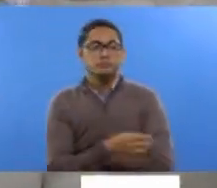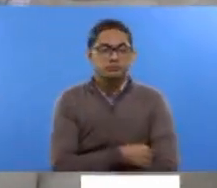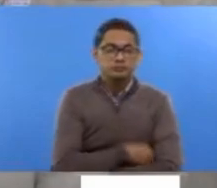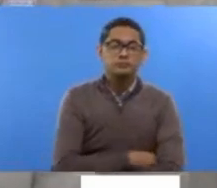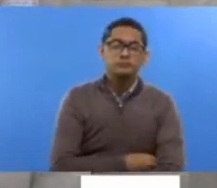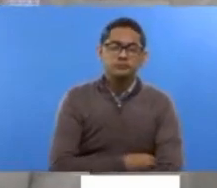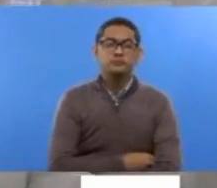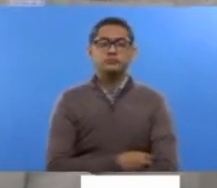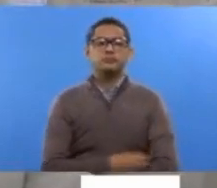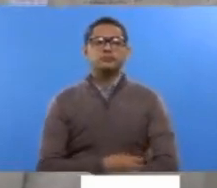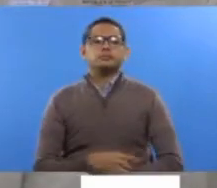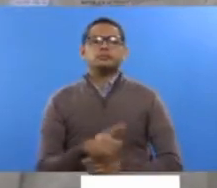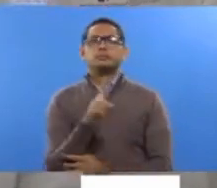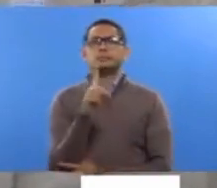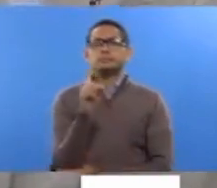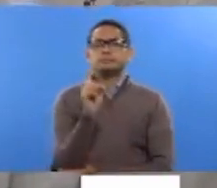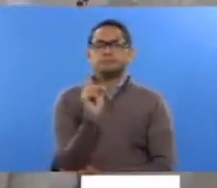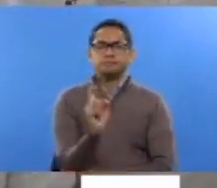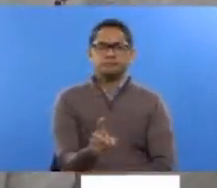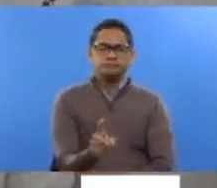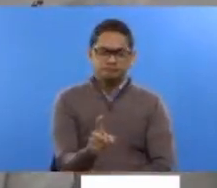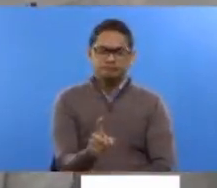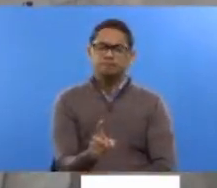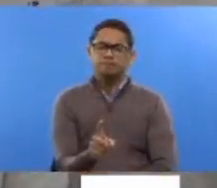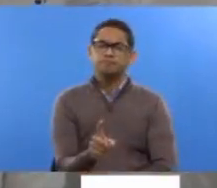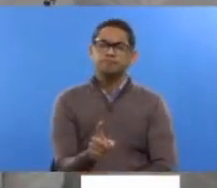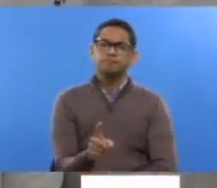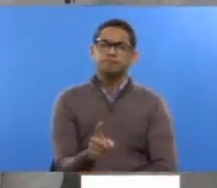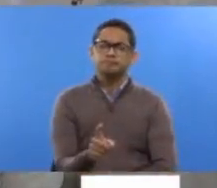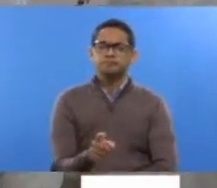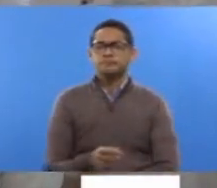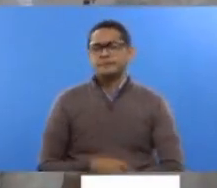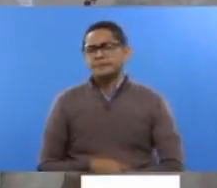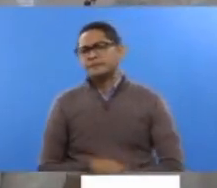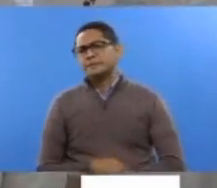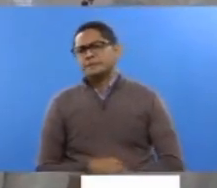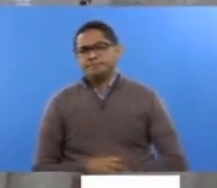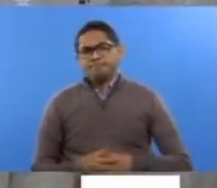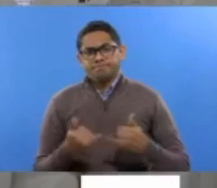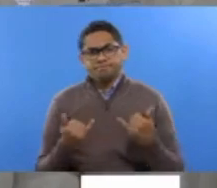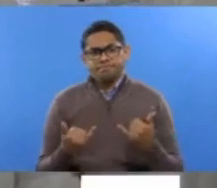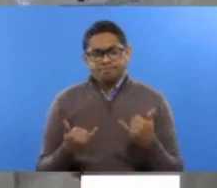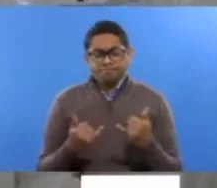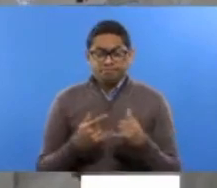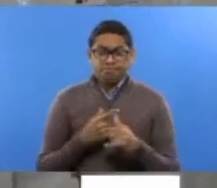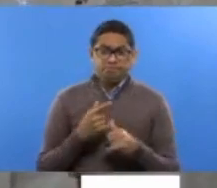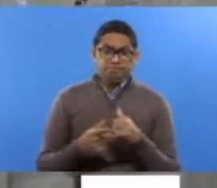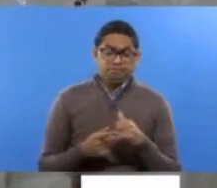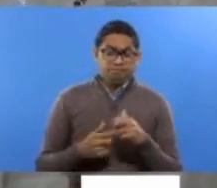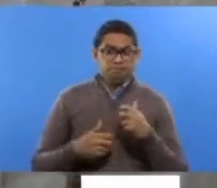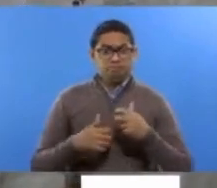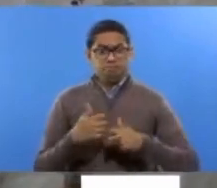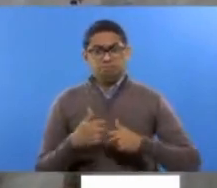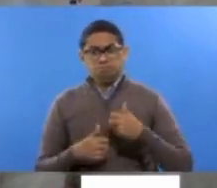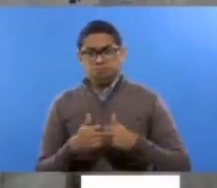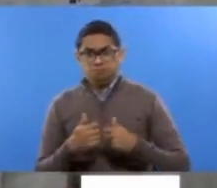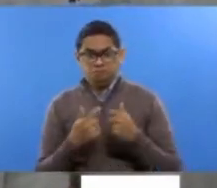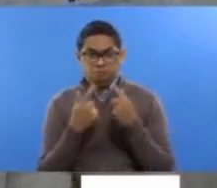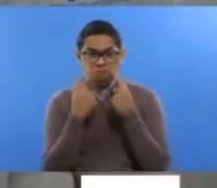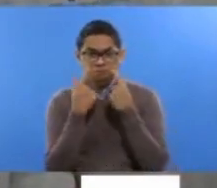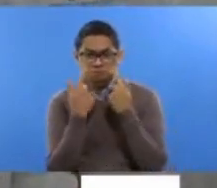Buenos días, presidente Einar Valdés de Next Canal 21. Estamos viviendo momentos inéditos donde se pone a prueba la capacidad